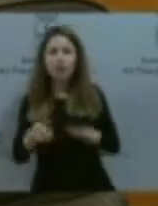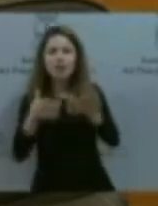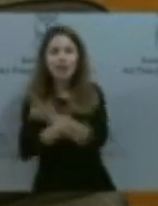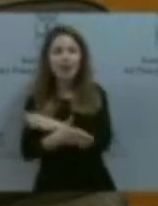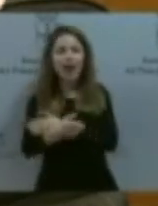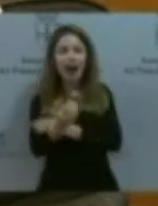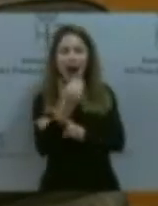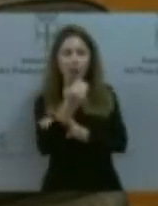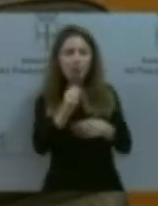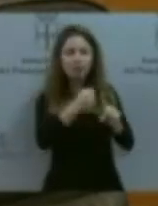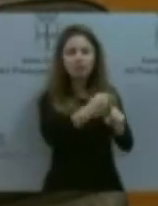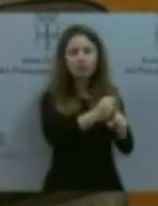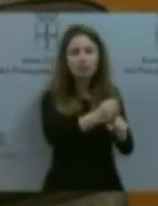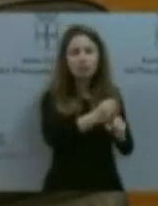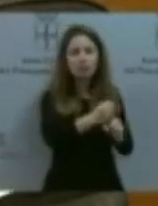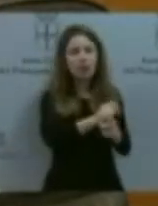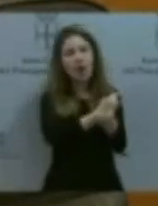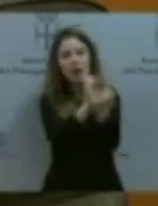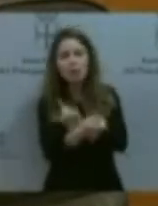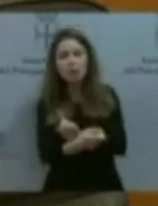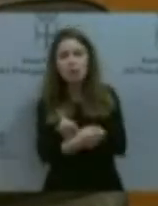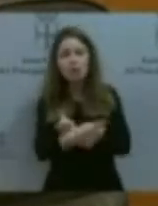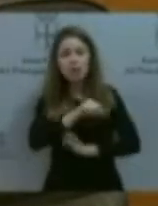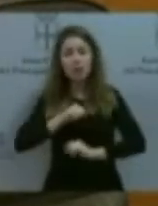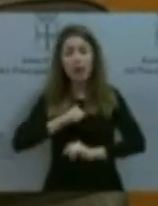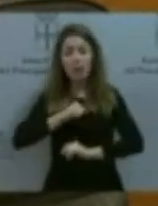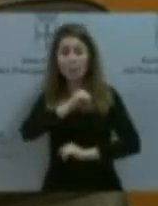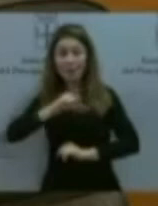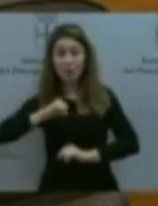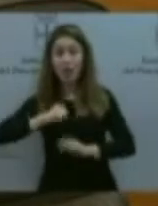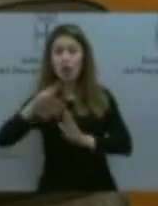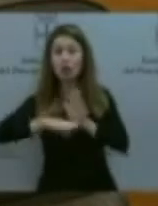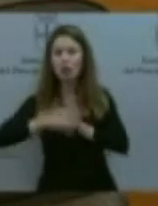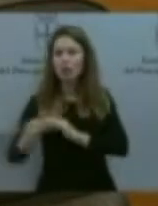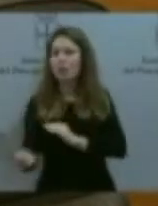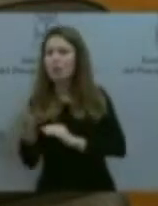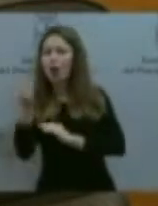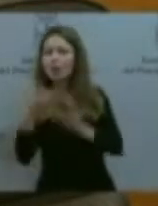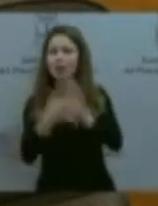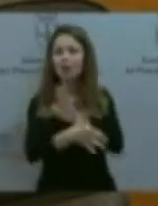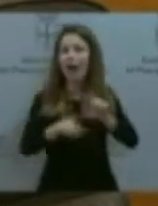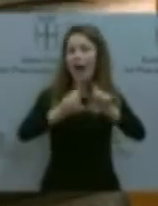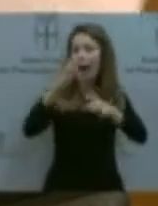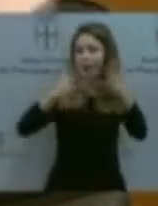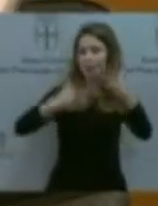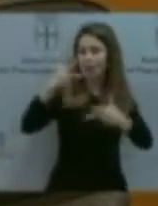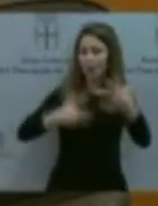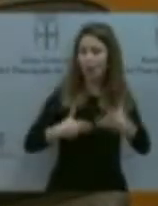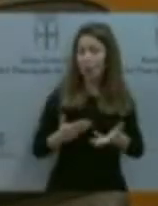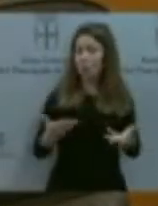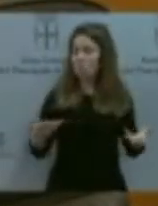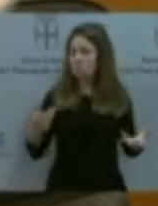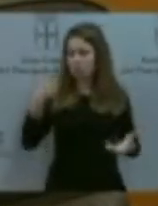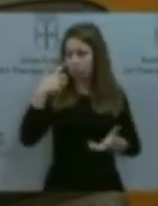fueses un particular y tuvieses mejores condiciones, en cualquier caso, que las que tenía la Administración, ¿no? Eso llamaba la atención. Y en cualquier caso, claro,